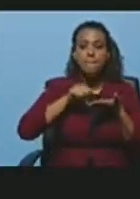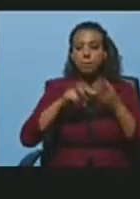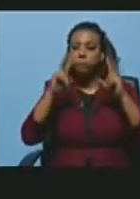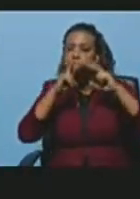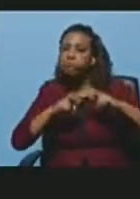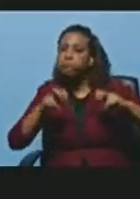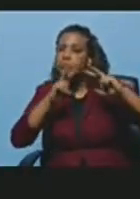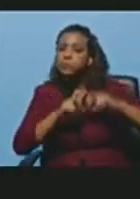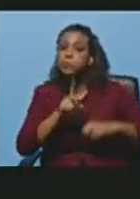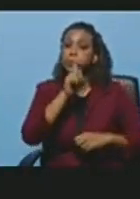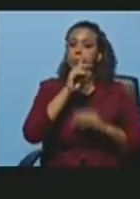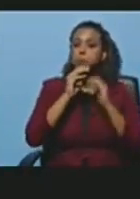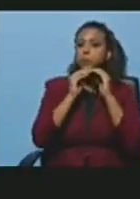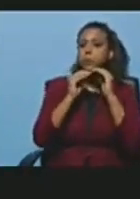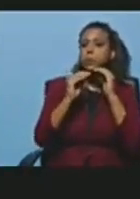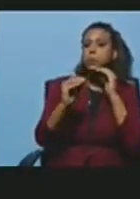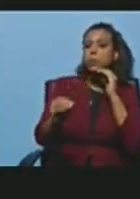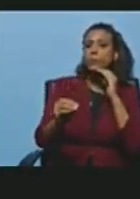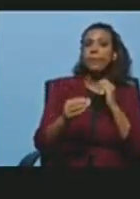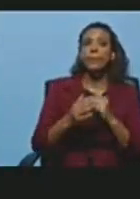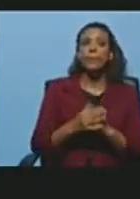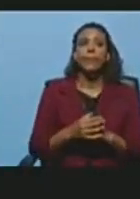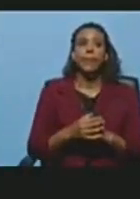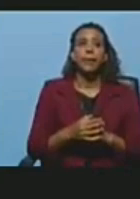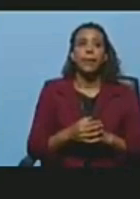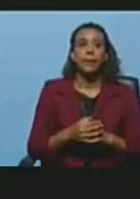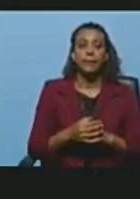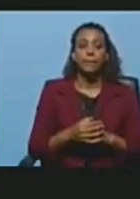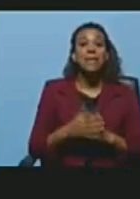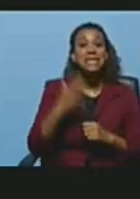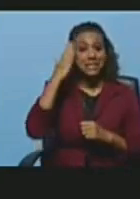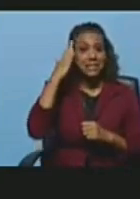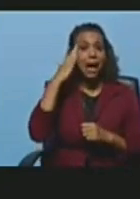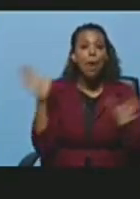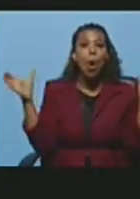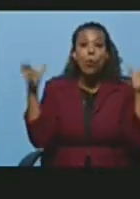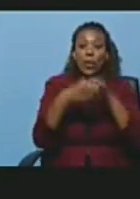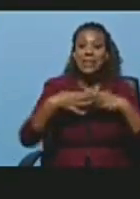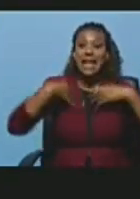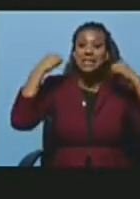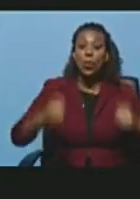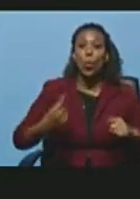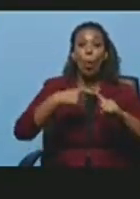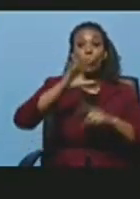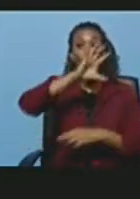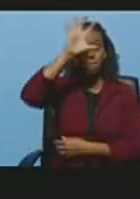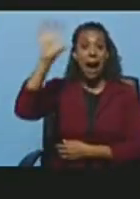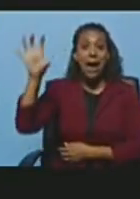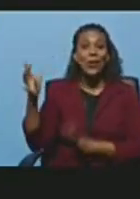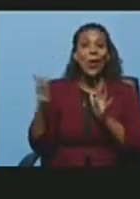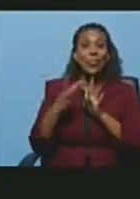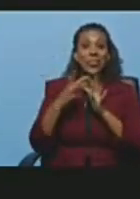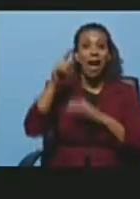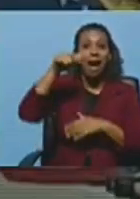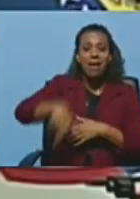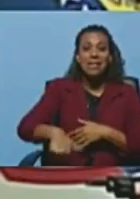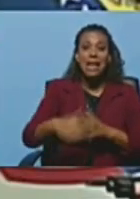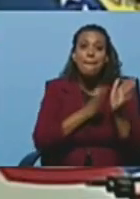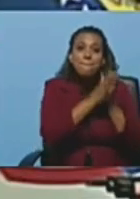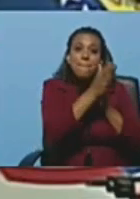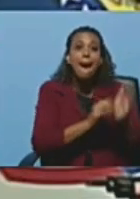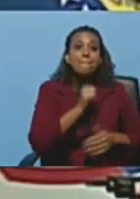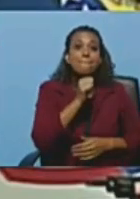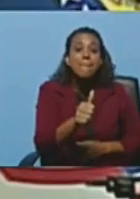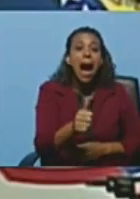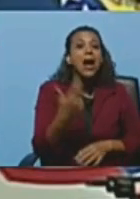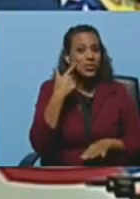investigación que llevamos adelante. Saben los organismos de seguridad de otros países que están involucrados en esto, que nosotros